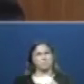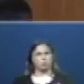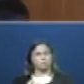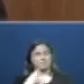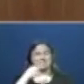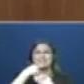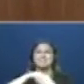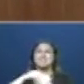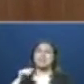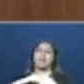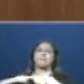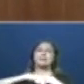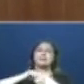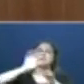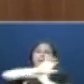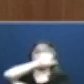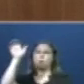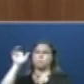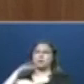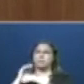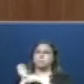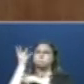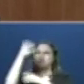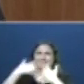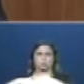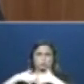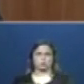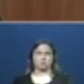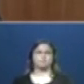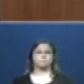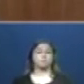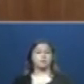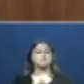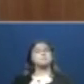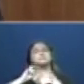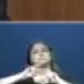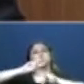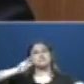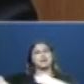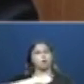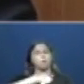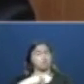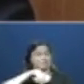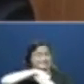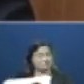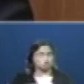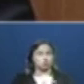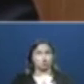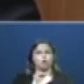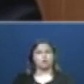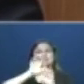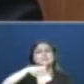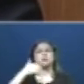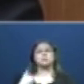Europea de emisiones industriales por su parte las energías renovables tan importantes en nuestra comunidad han